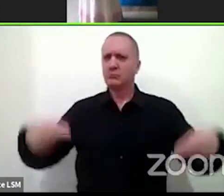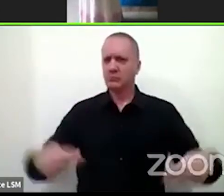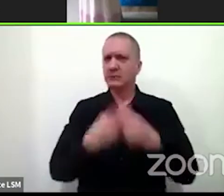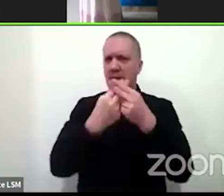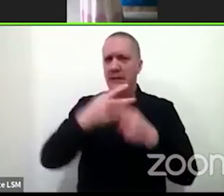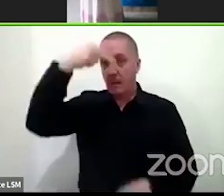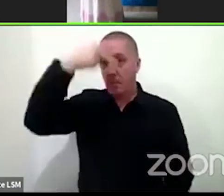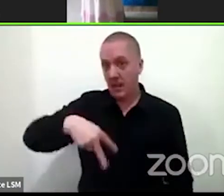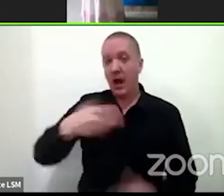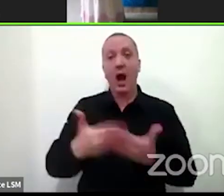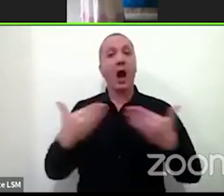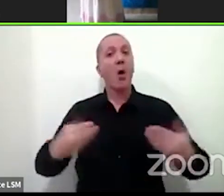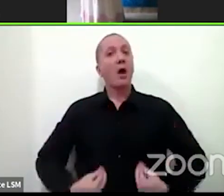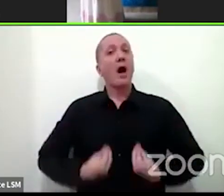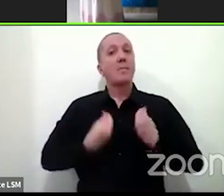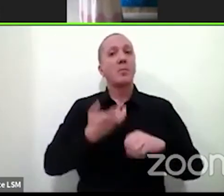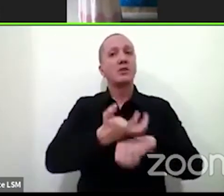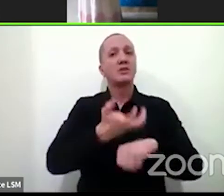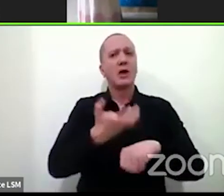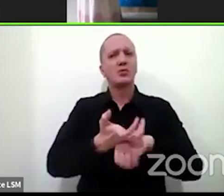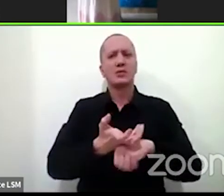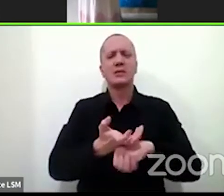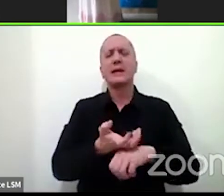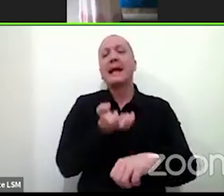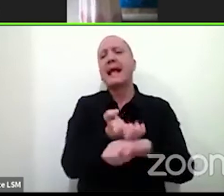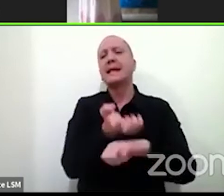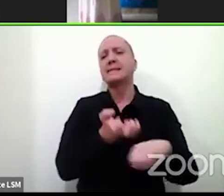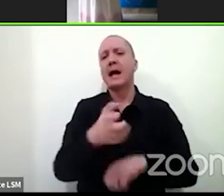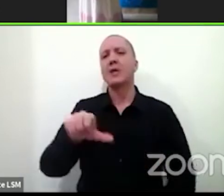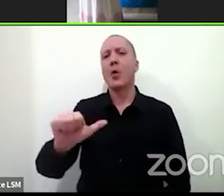Atlanta, Georgia, Estados Unidos.